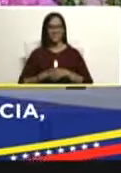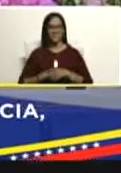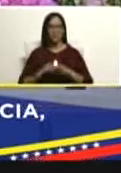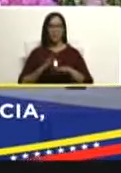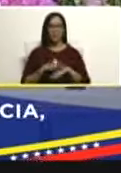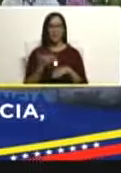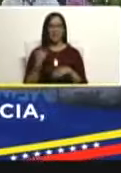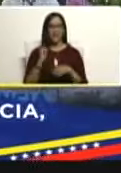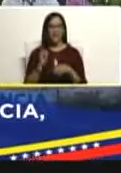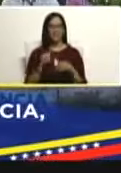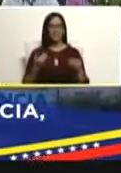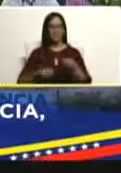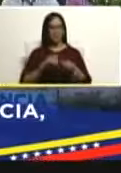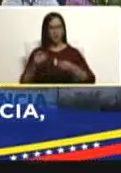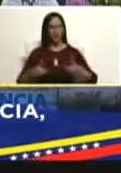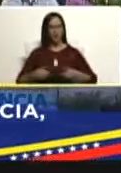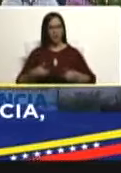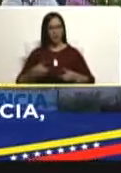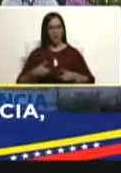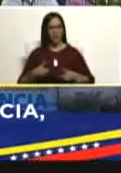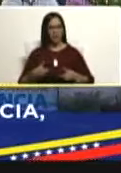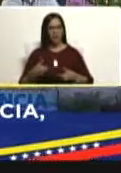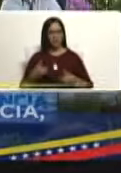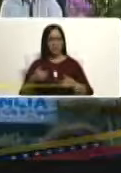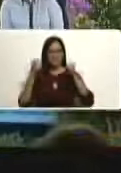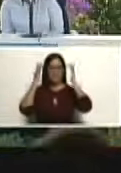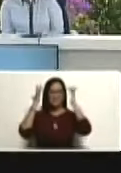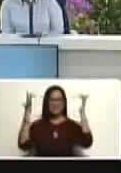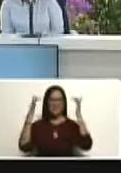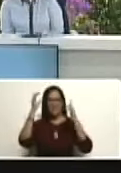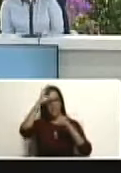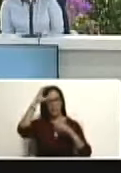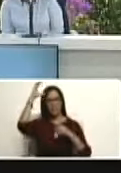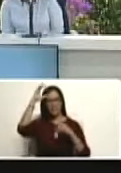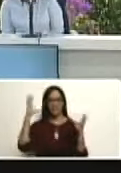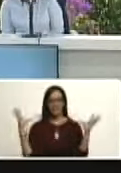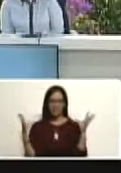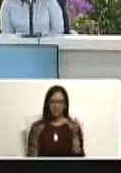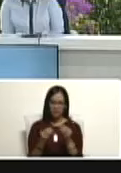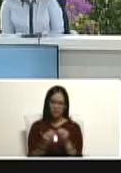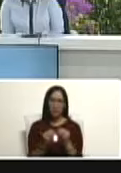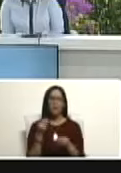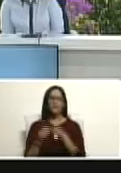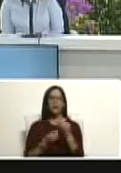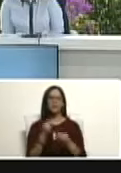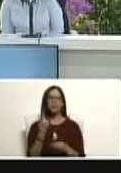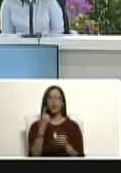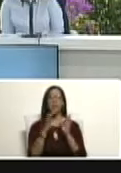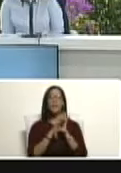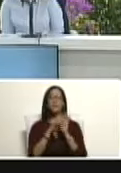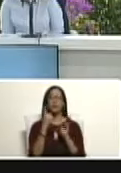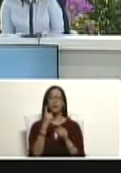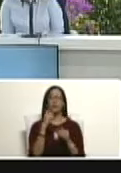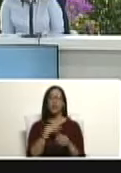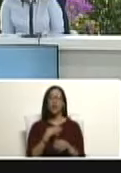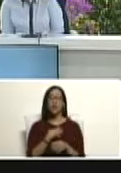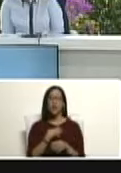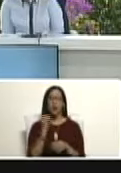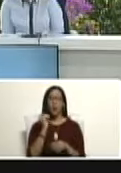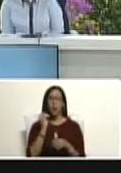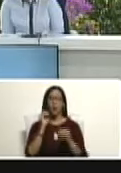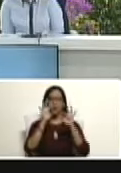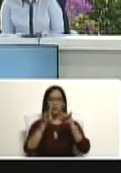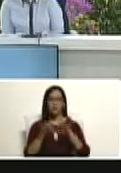Porque hay que echarle, pues, creatividad, ingenio y capacidad de síntesis para hacer un capítulo de una novela o de un documental